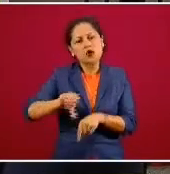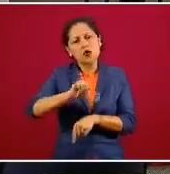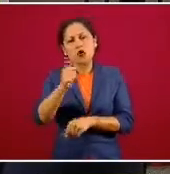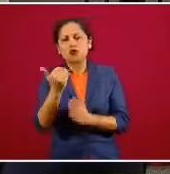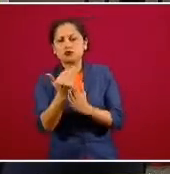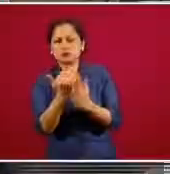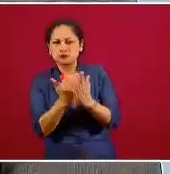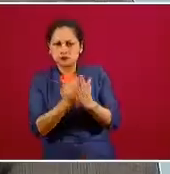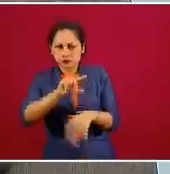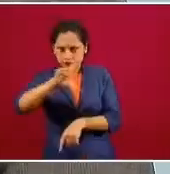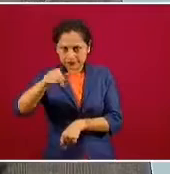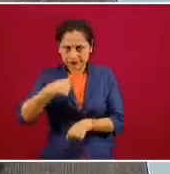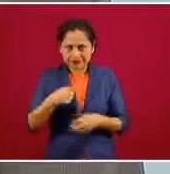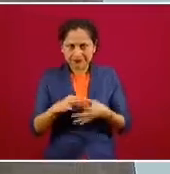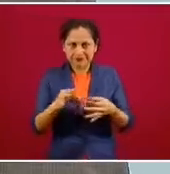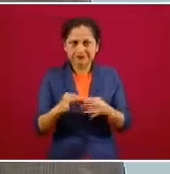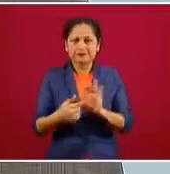comentaré.